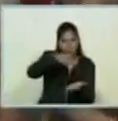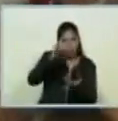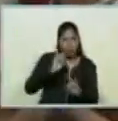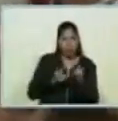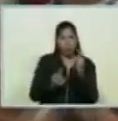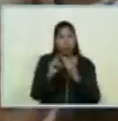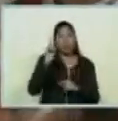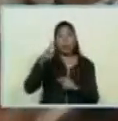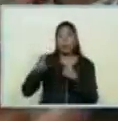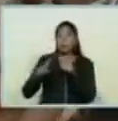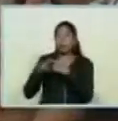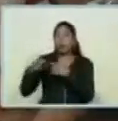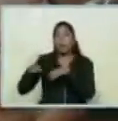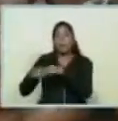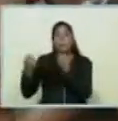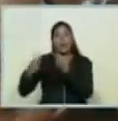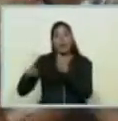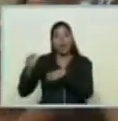la panadería.